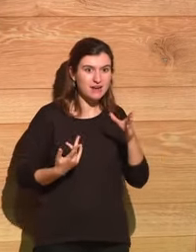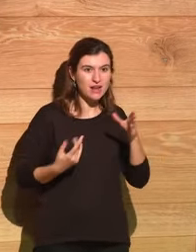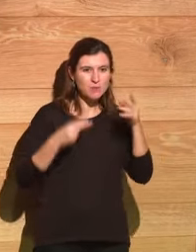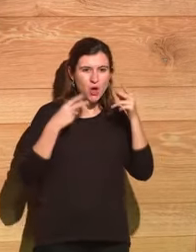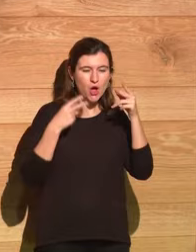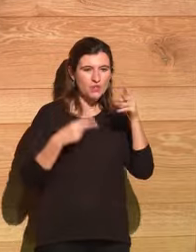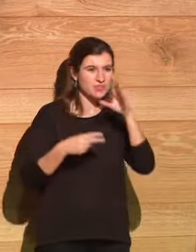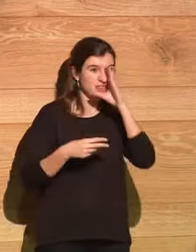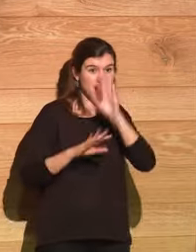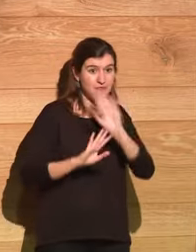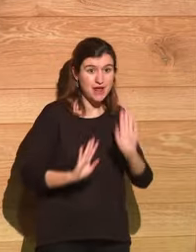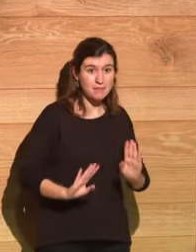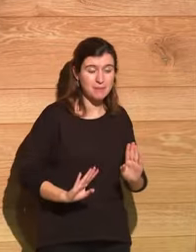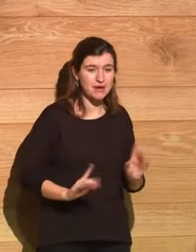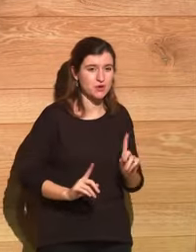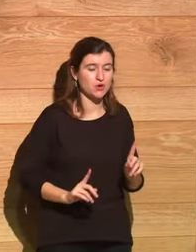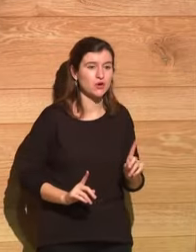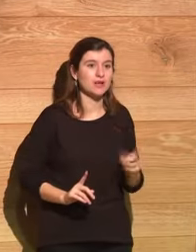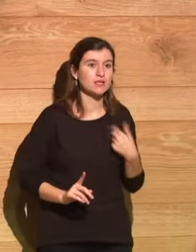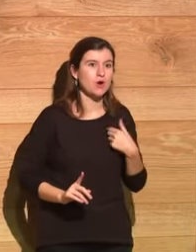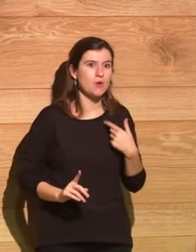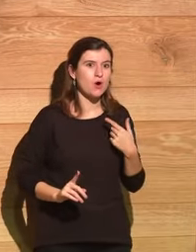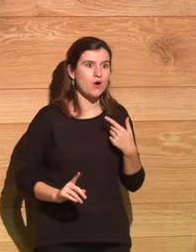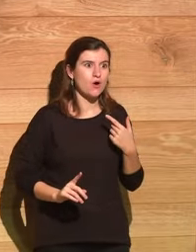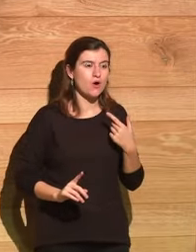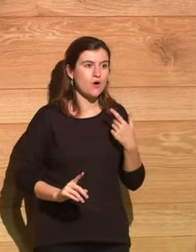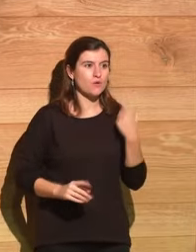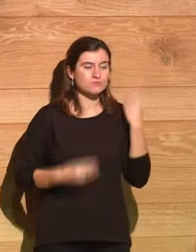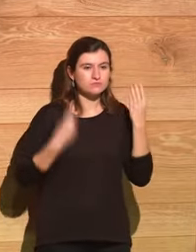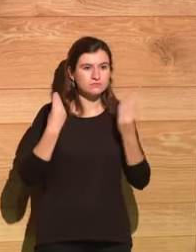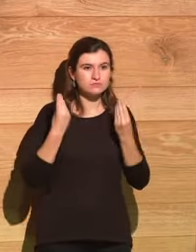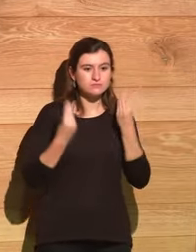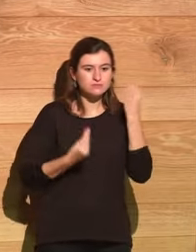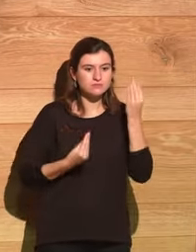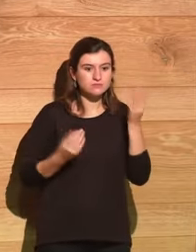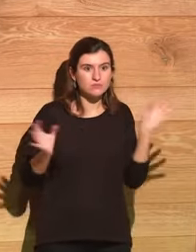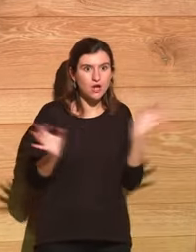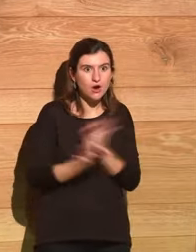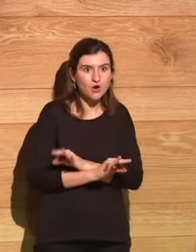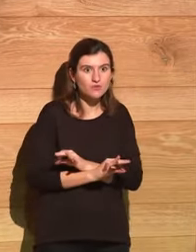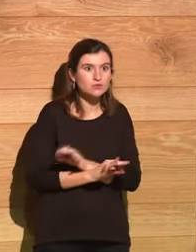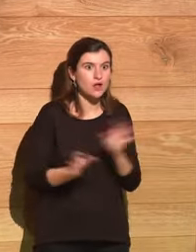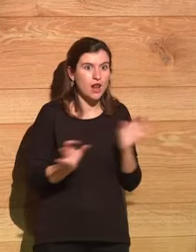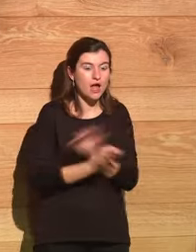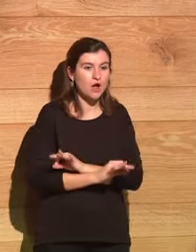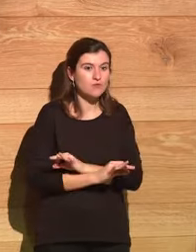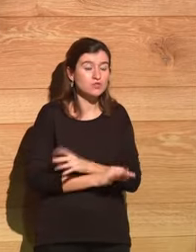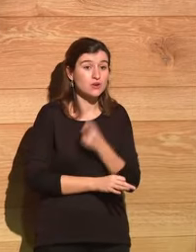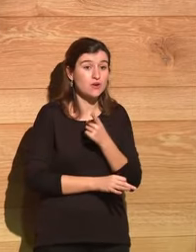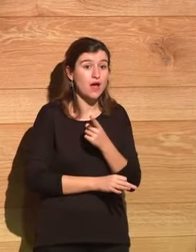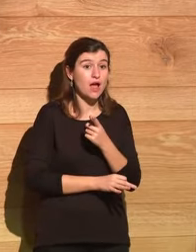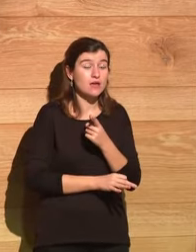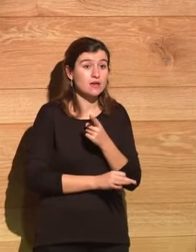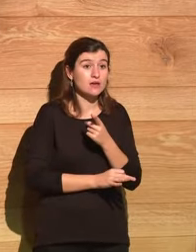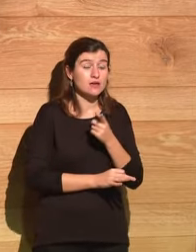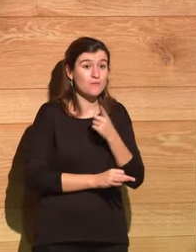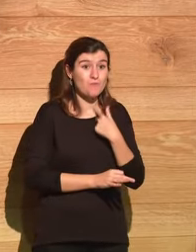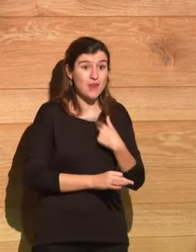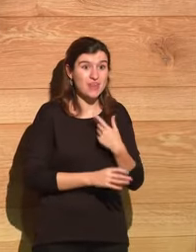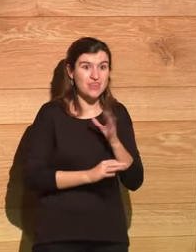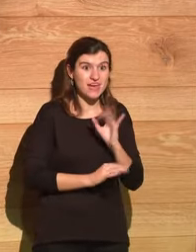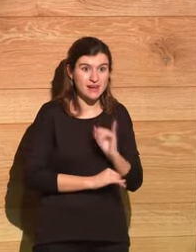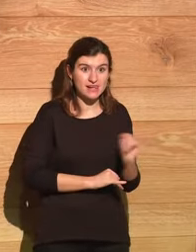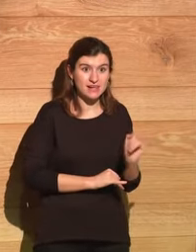también confundirse a sí mismo y confundir a los otros, ¿no? En la confusión hay un placer, hay algo, ¿no? Intenso. El juego, claro,